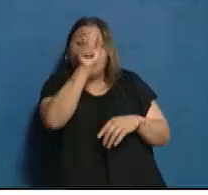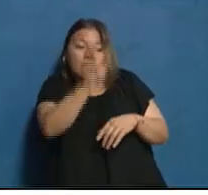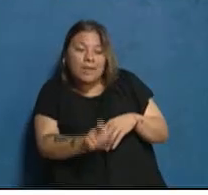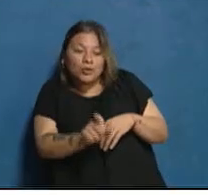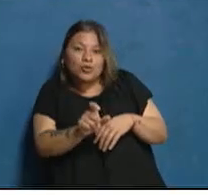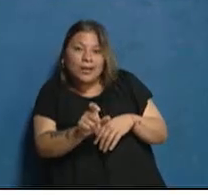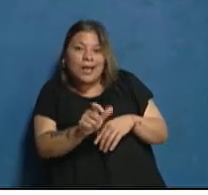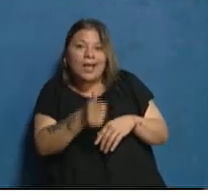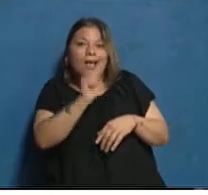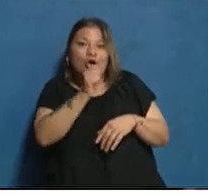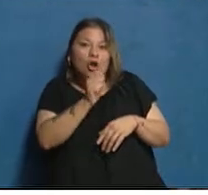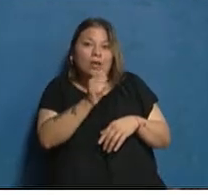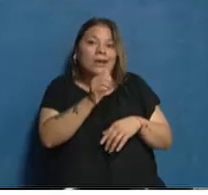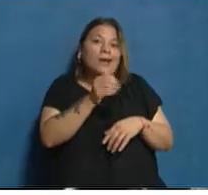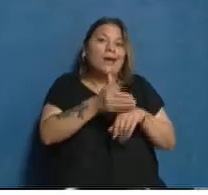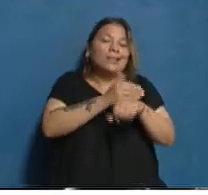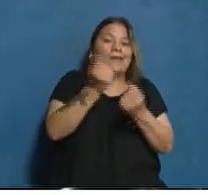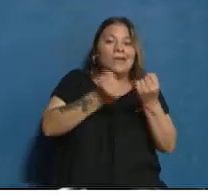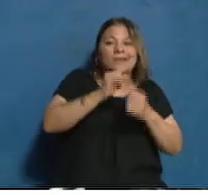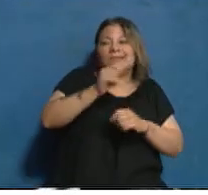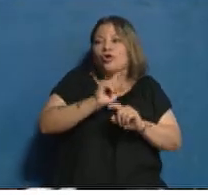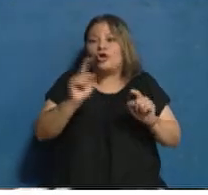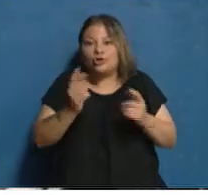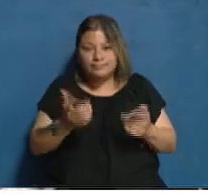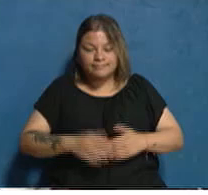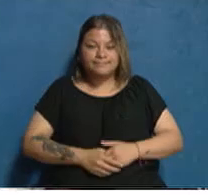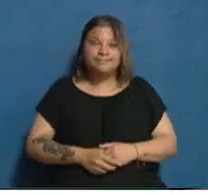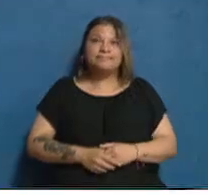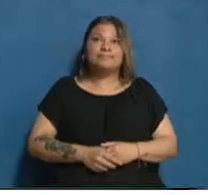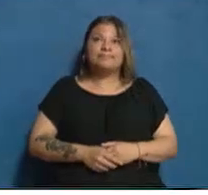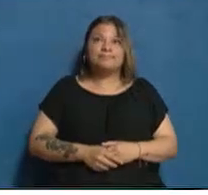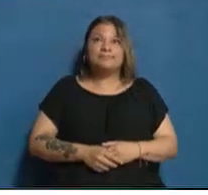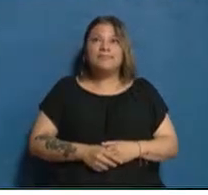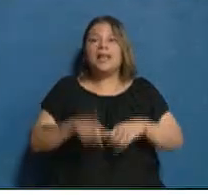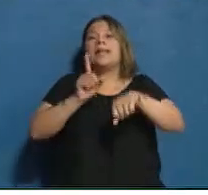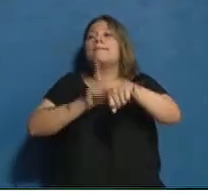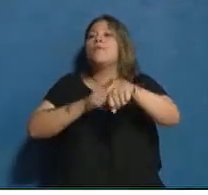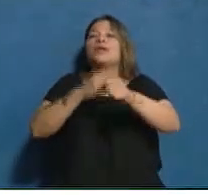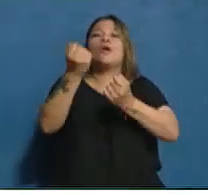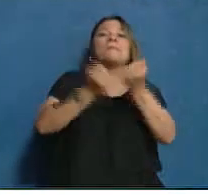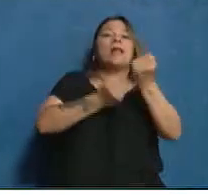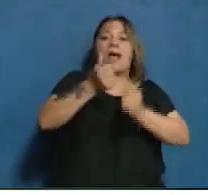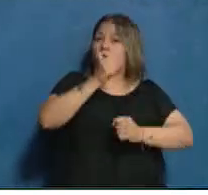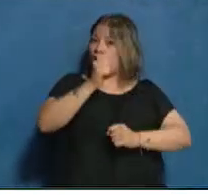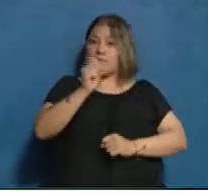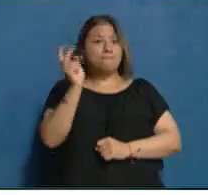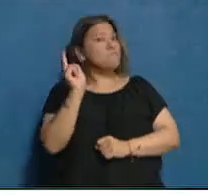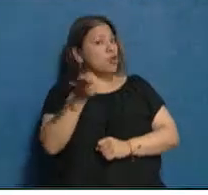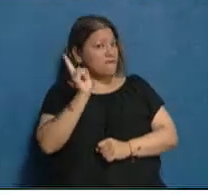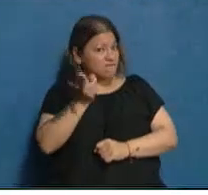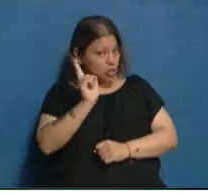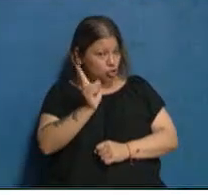tomó o no tomó alcohol antes de manejar. Cuando se maneja no se debe tomar alcohol. Es